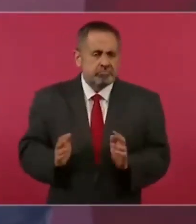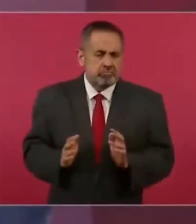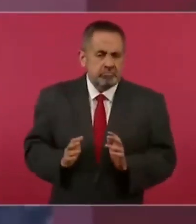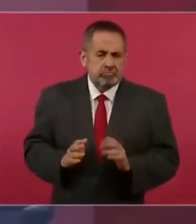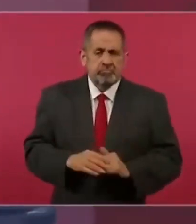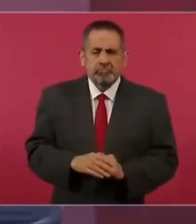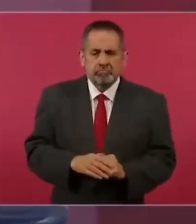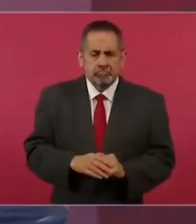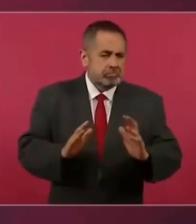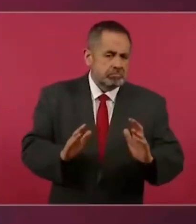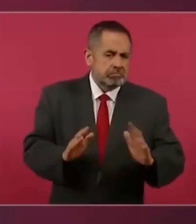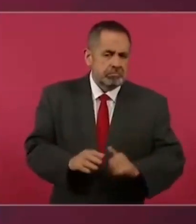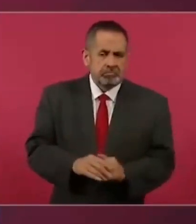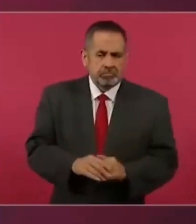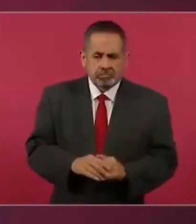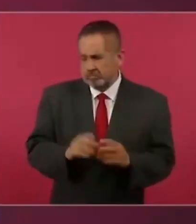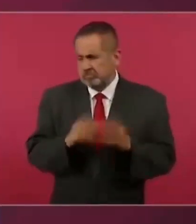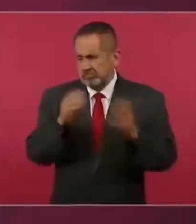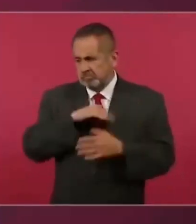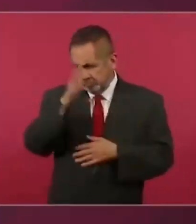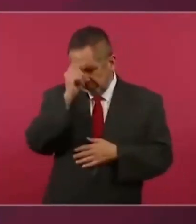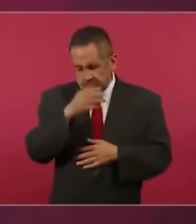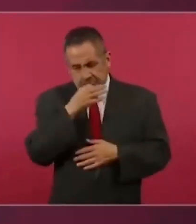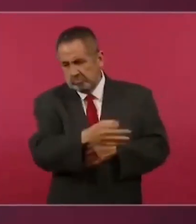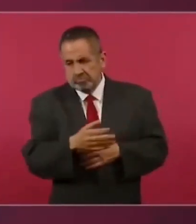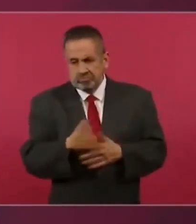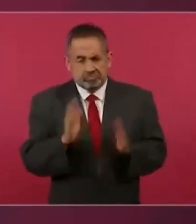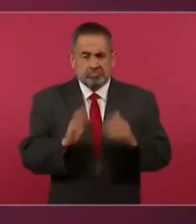actúen de manera violenta, claro.